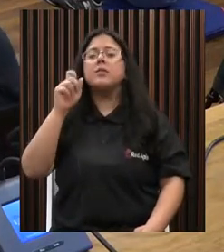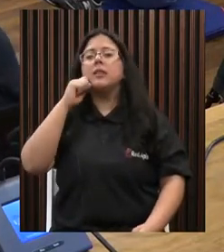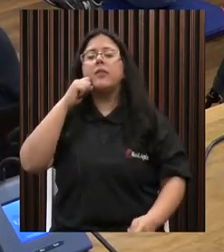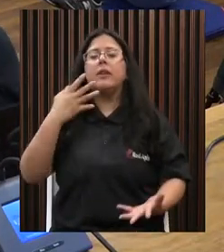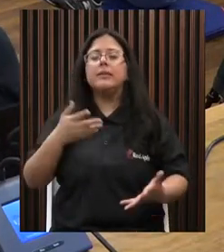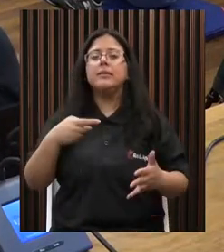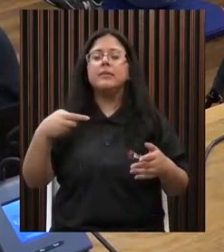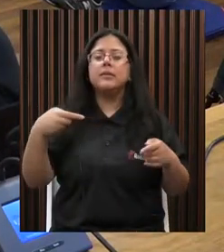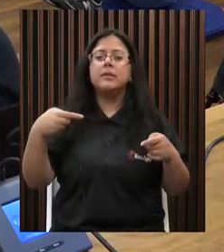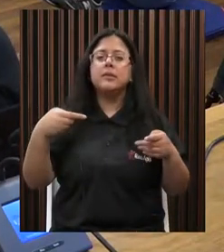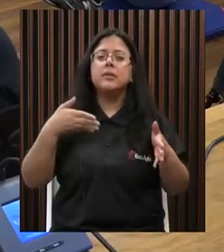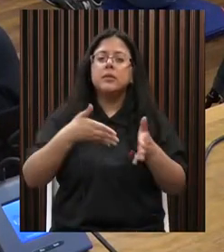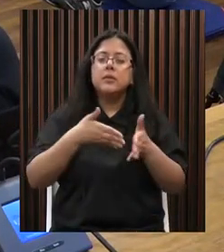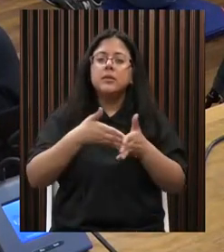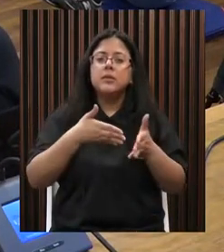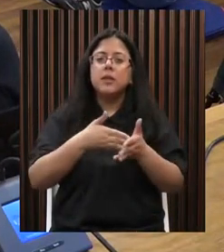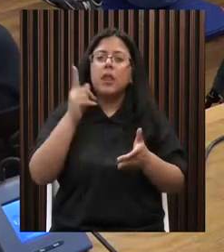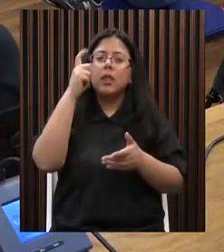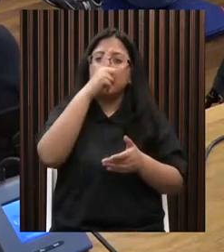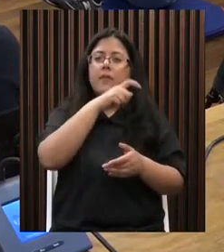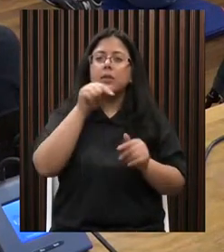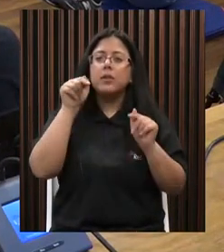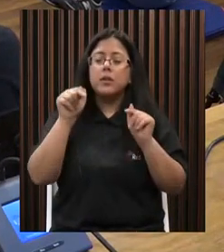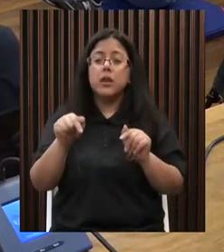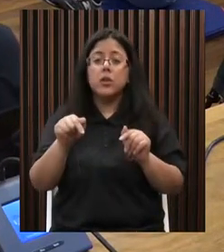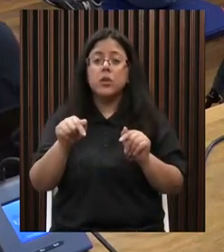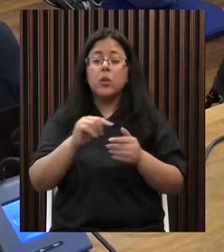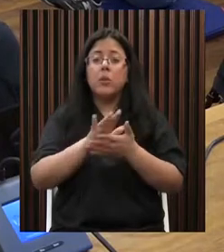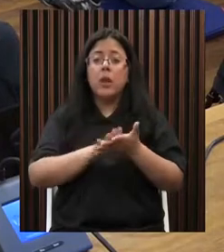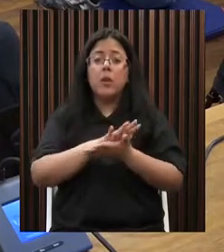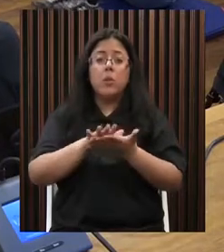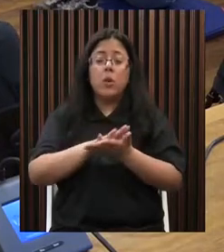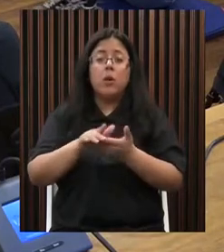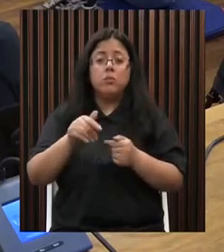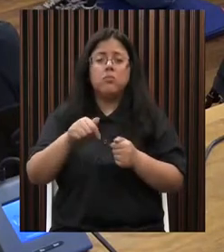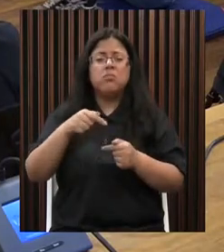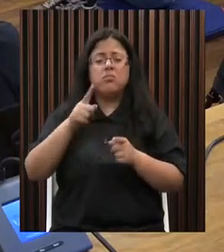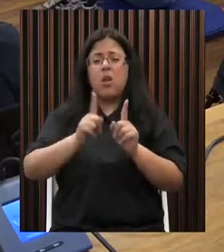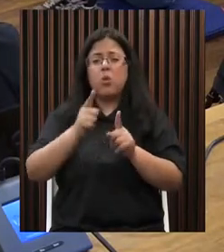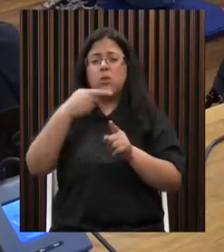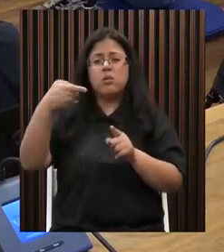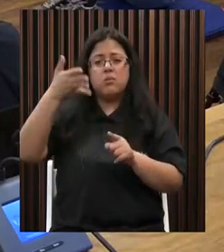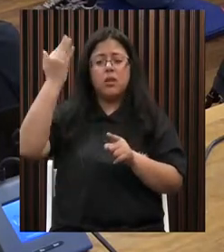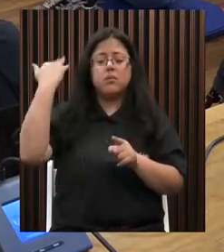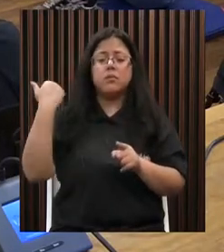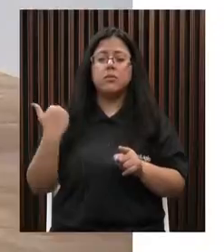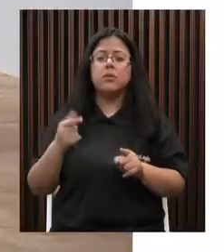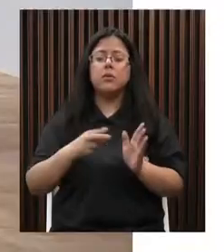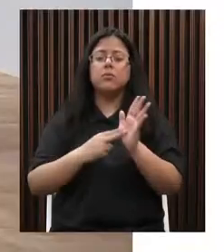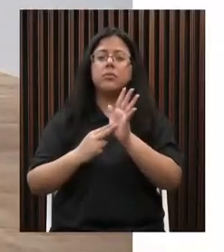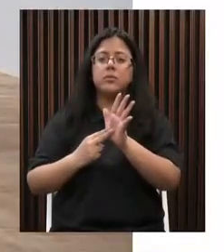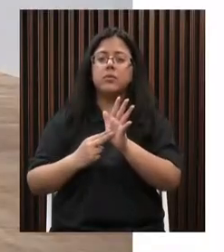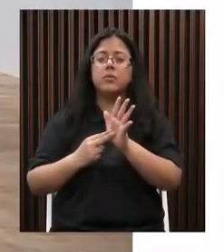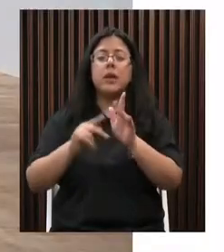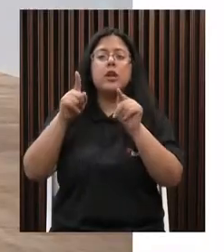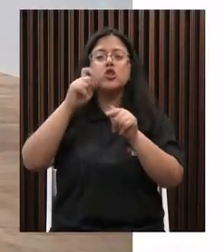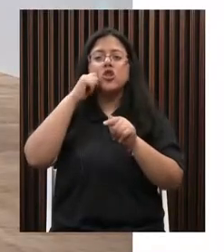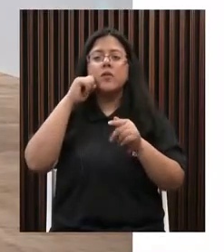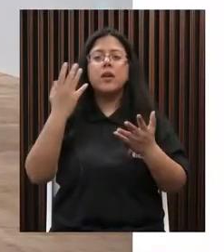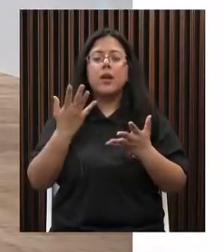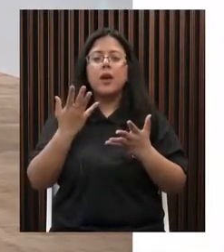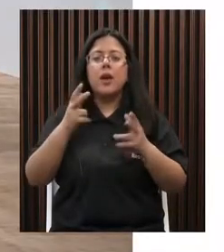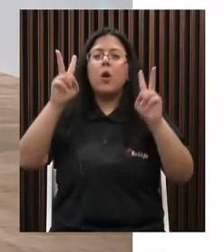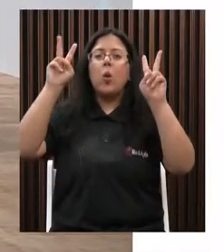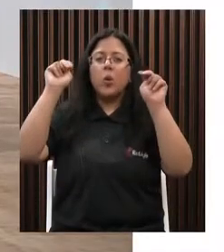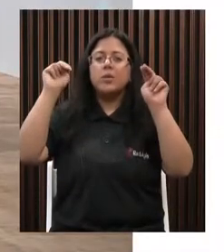entonces dificultaba de mucha manera. Este ejemplo, hace algunas semanas, es una